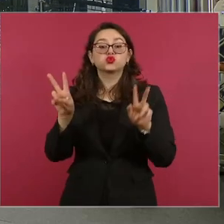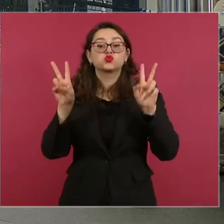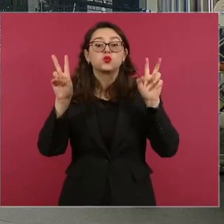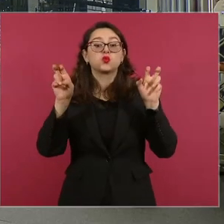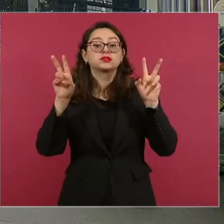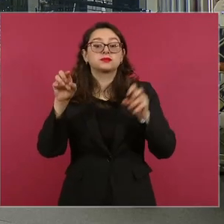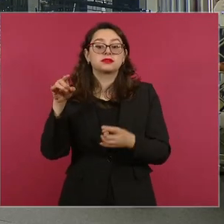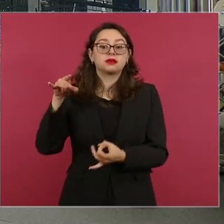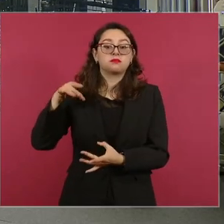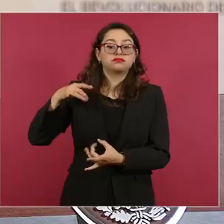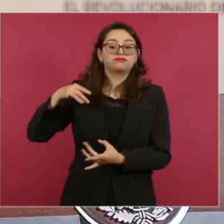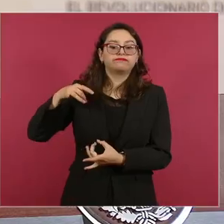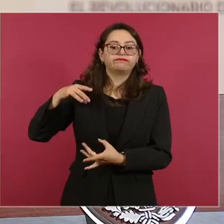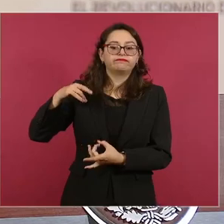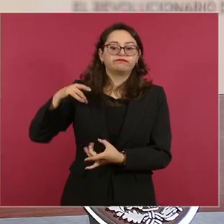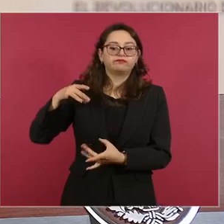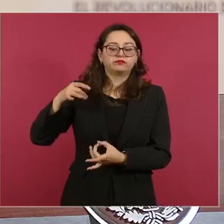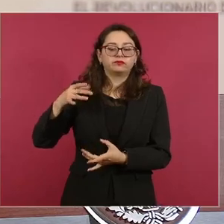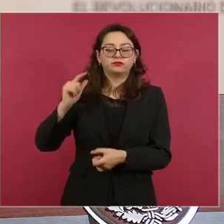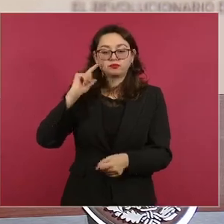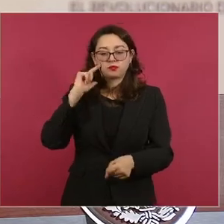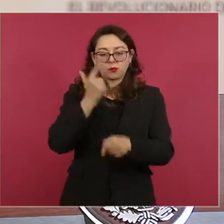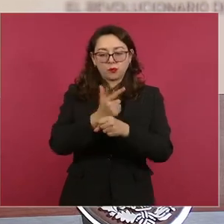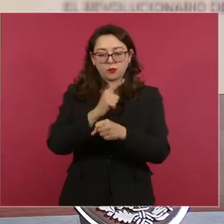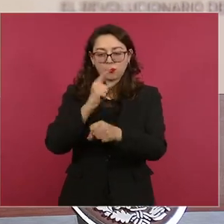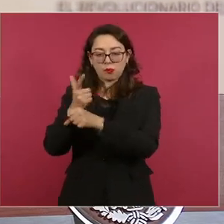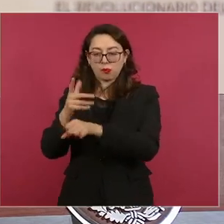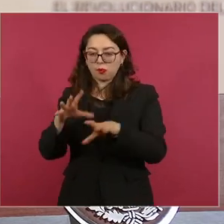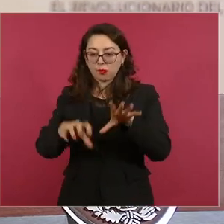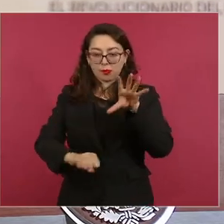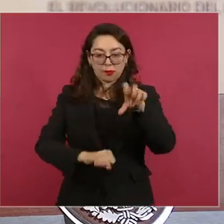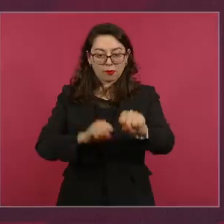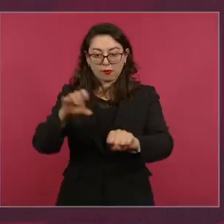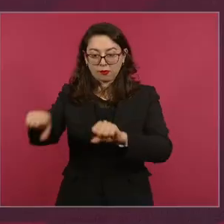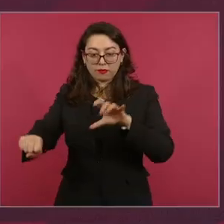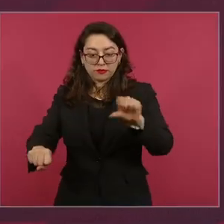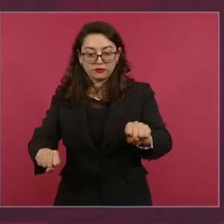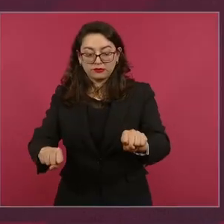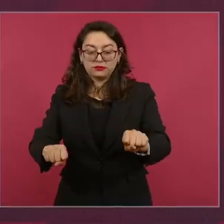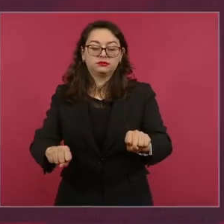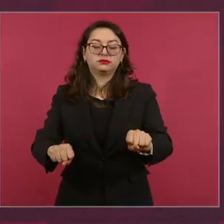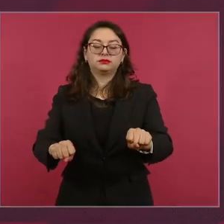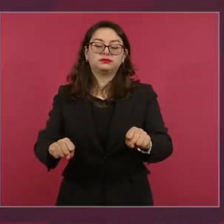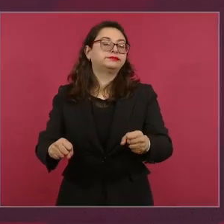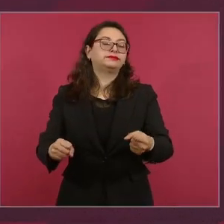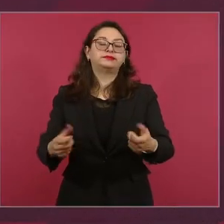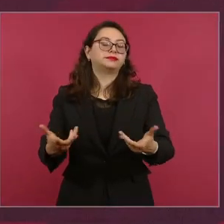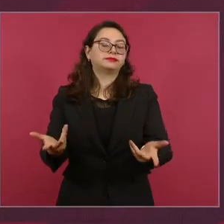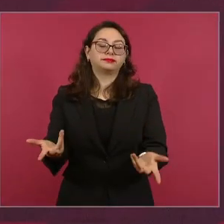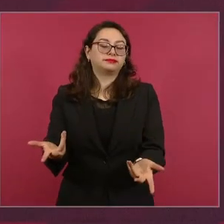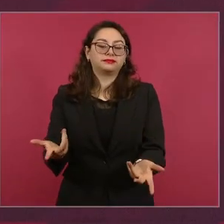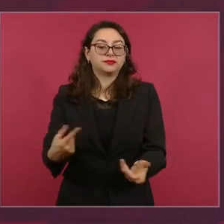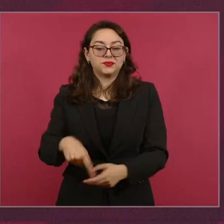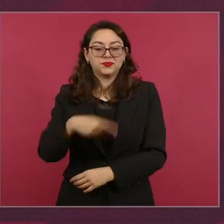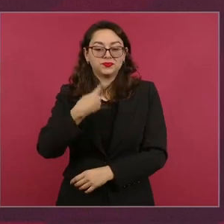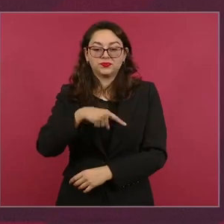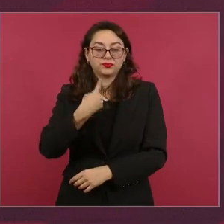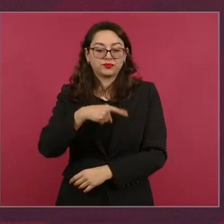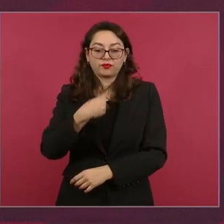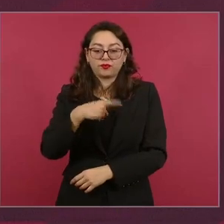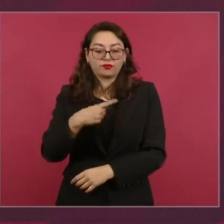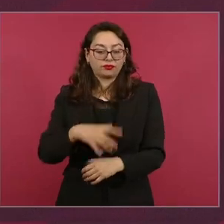porque así pensaban atrapar a los